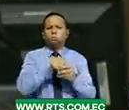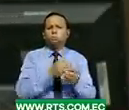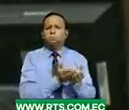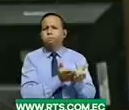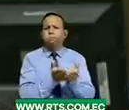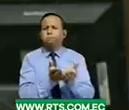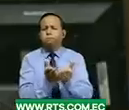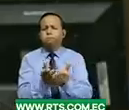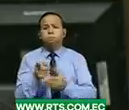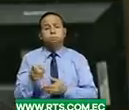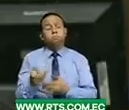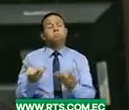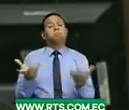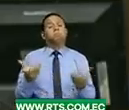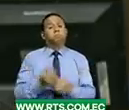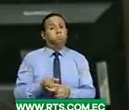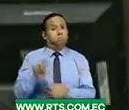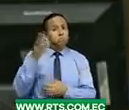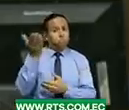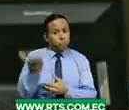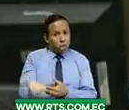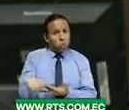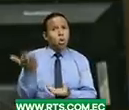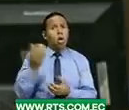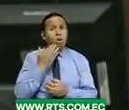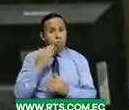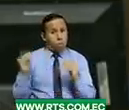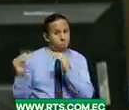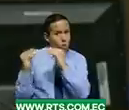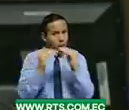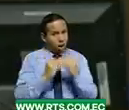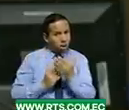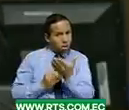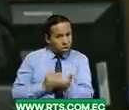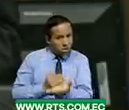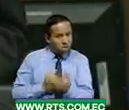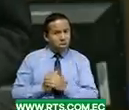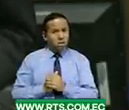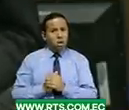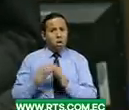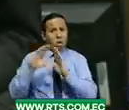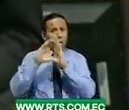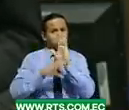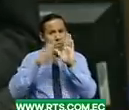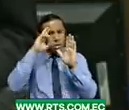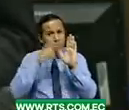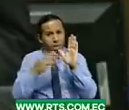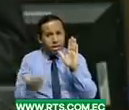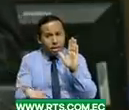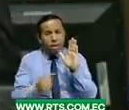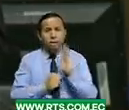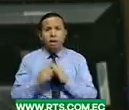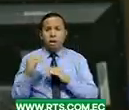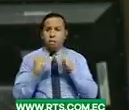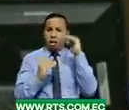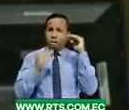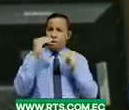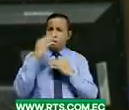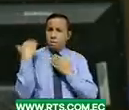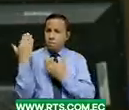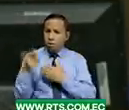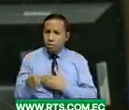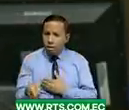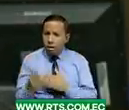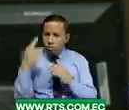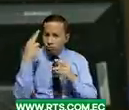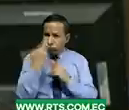No está sentada en el banquillo ni la democracia, ni la constitución, ni la estabilidad política.